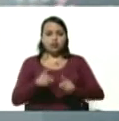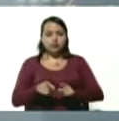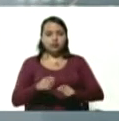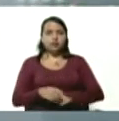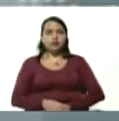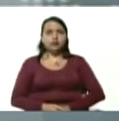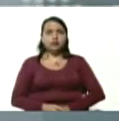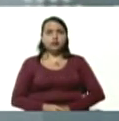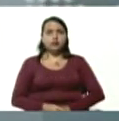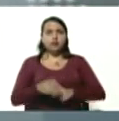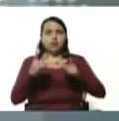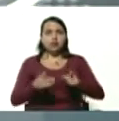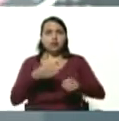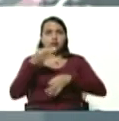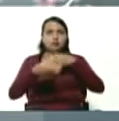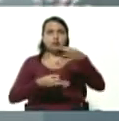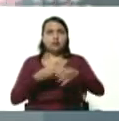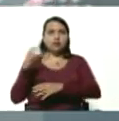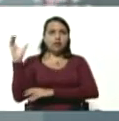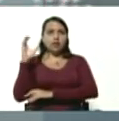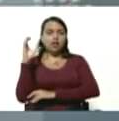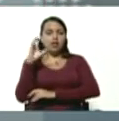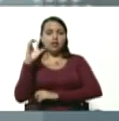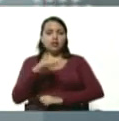en el caso del distrito hospital,